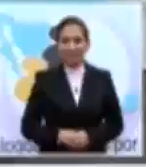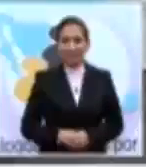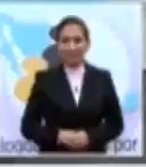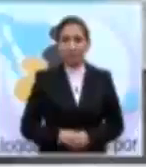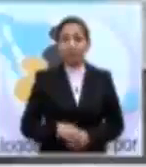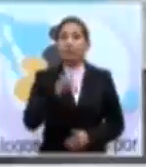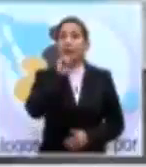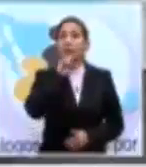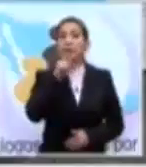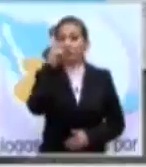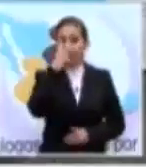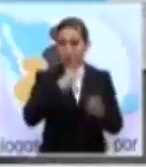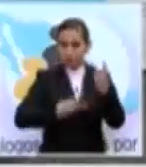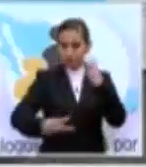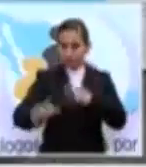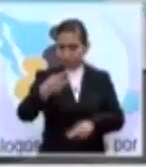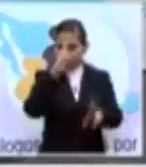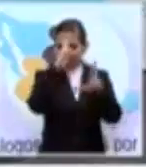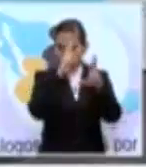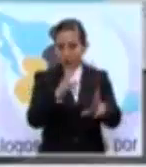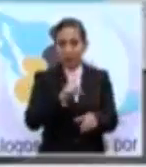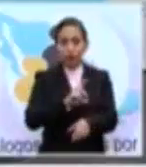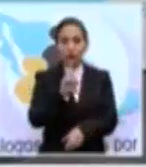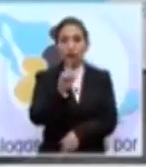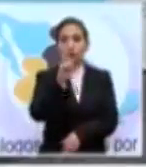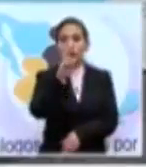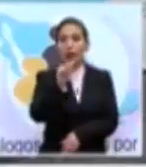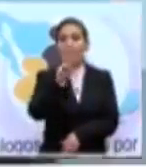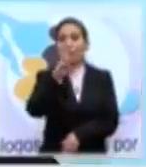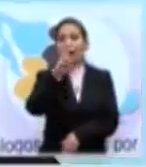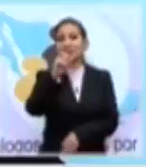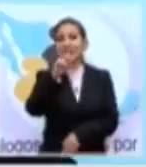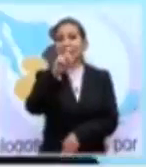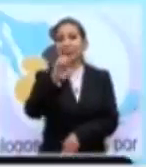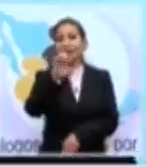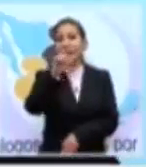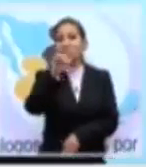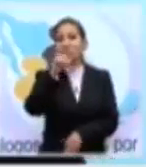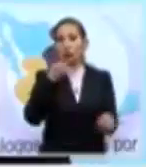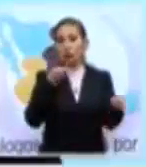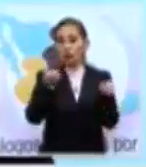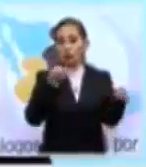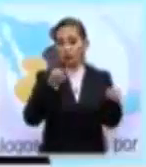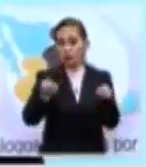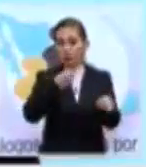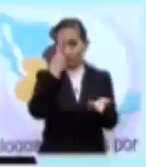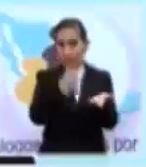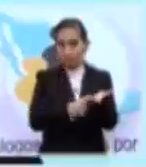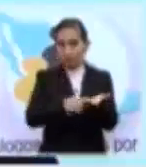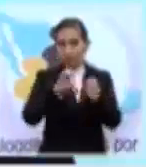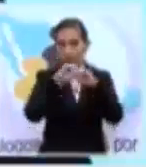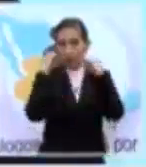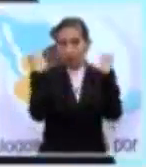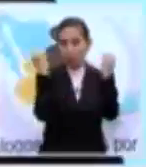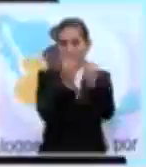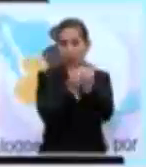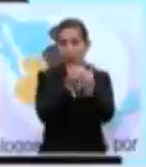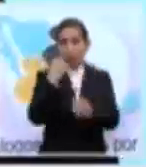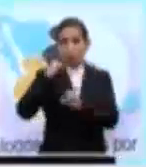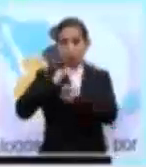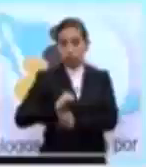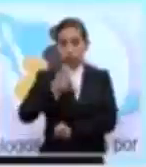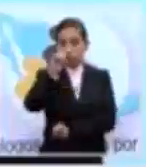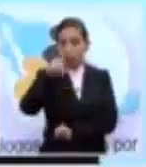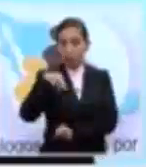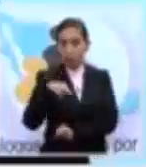Nos honra en este acto la presencia de la doctora Marcia de Castro, coordinadora residente de la Organización de las Naciones Unidas